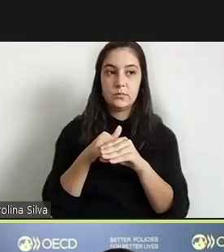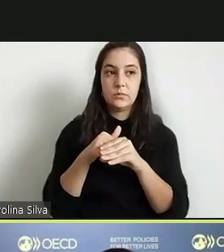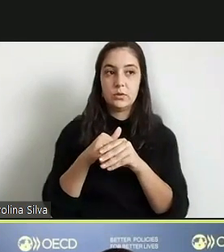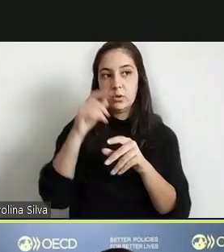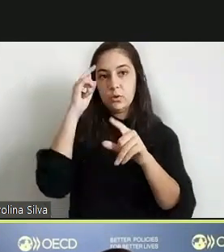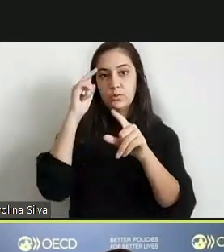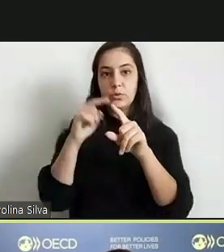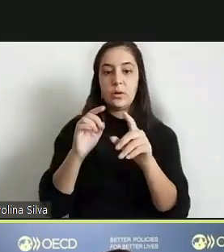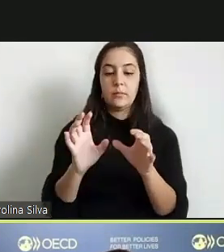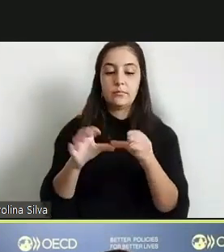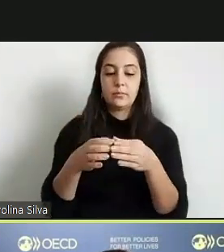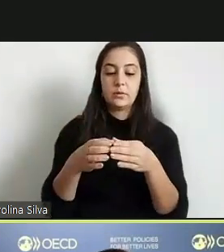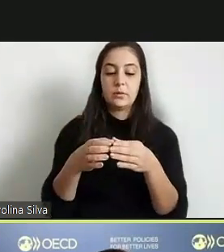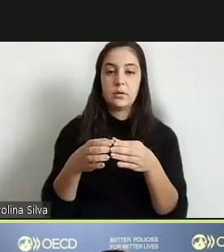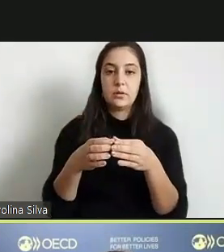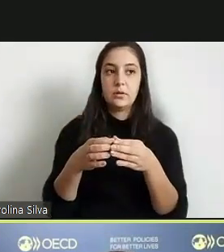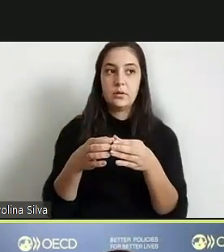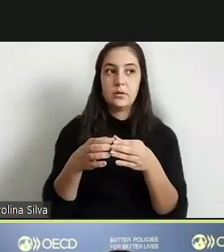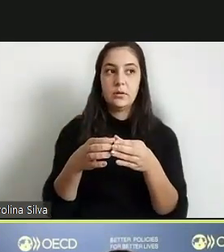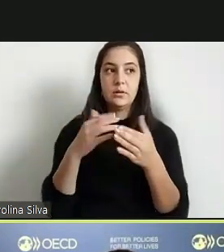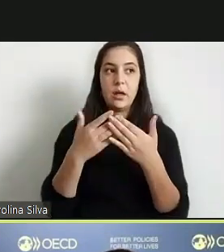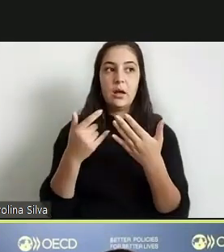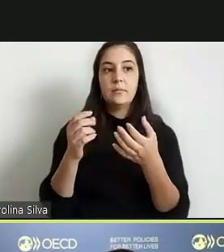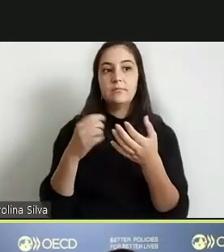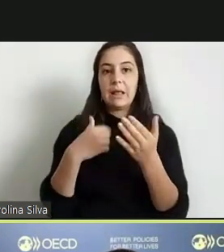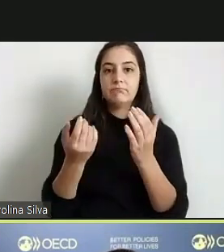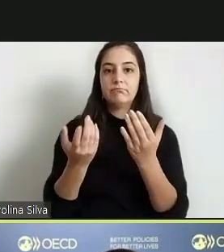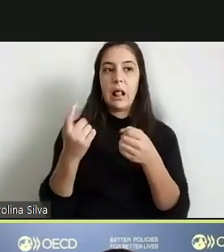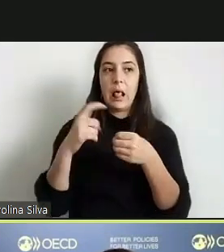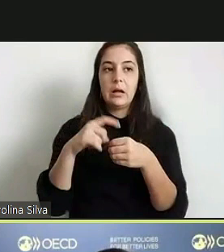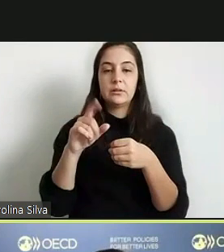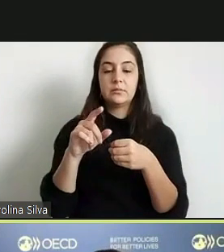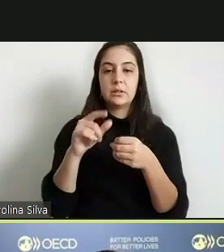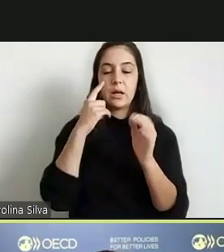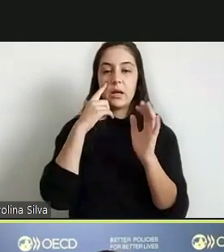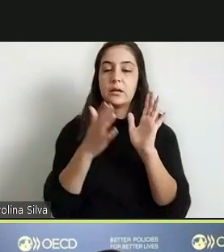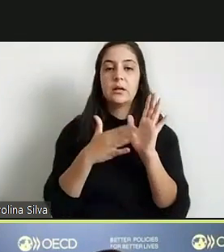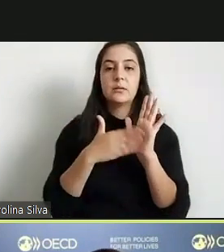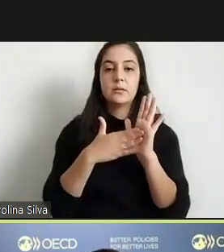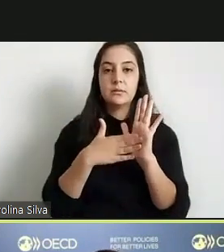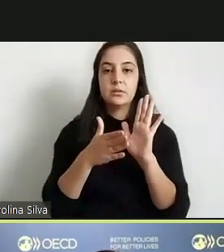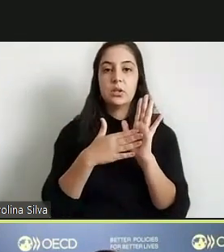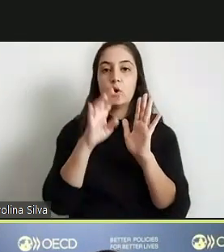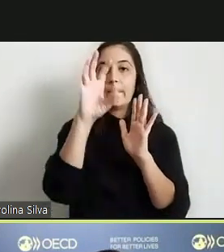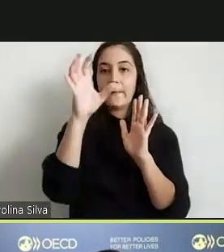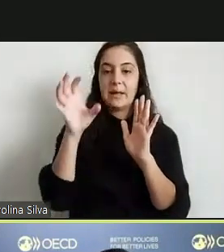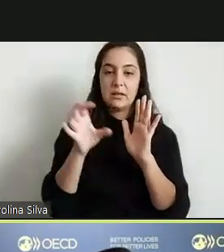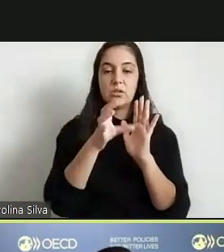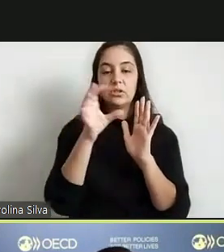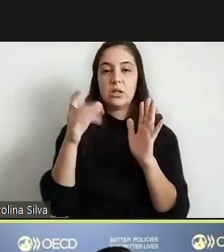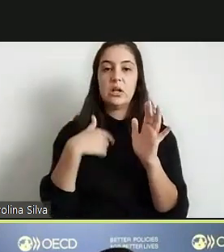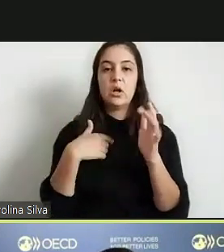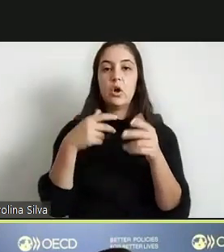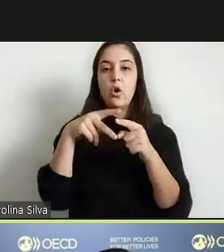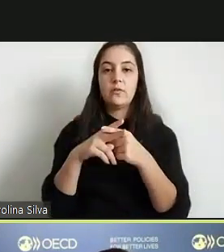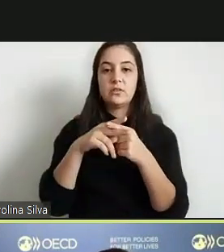para la encuesta que estaba que incluye representantes de los países, de las oficinas